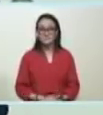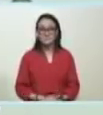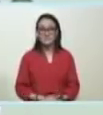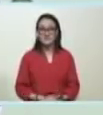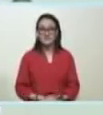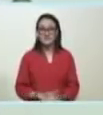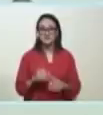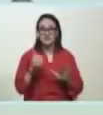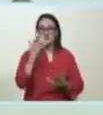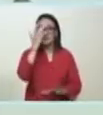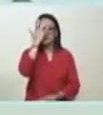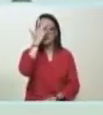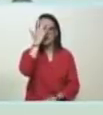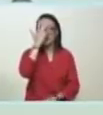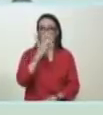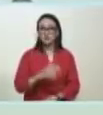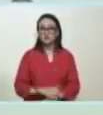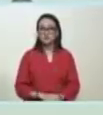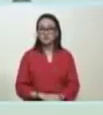el 6 de febrero,